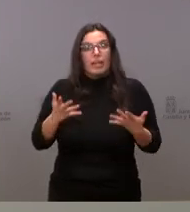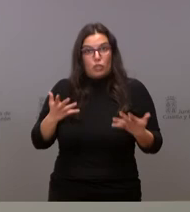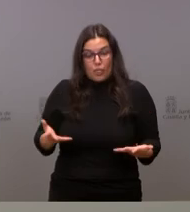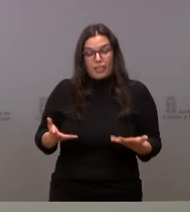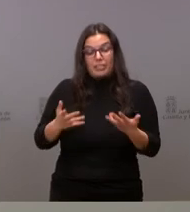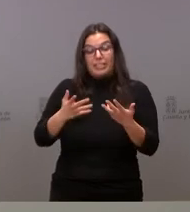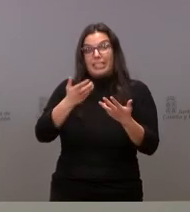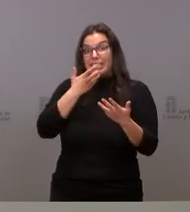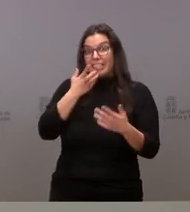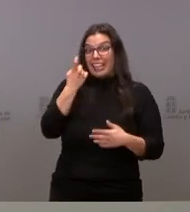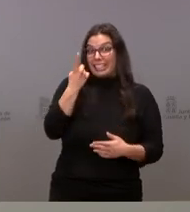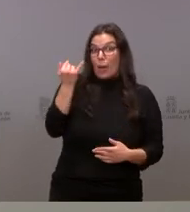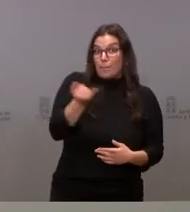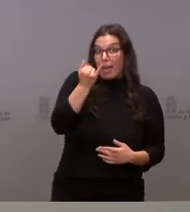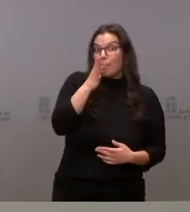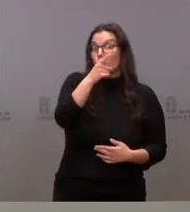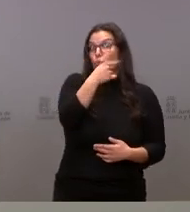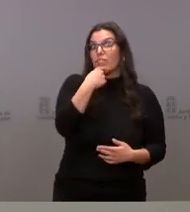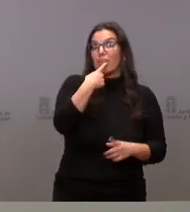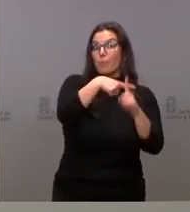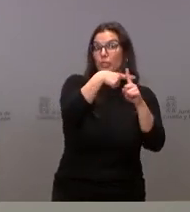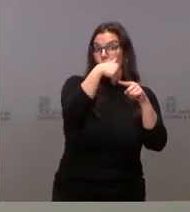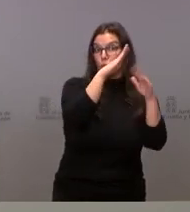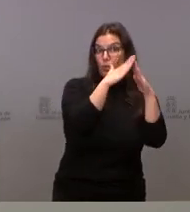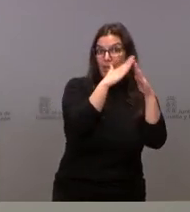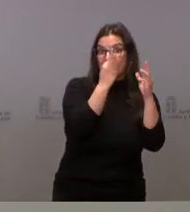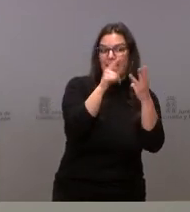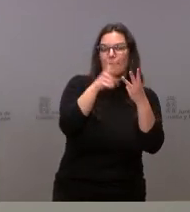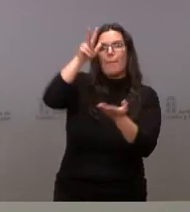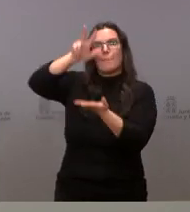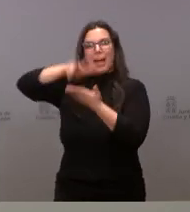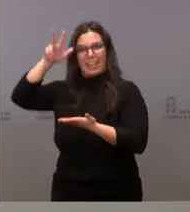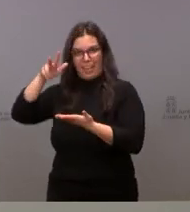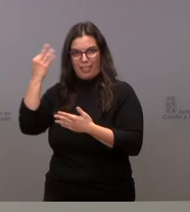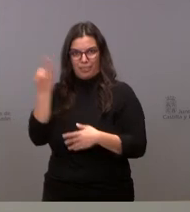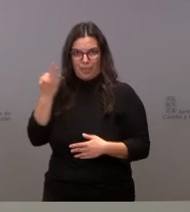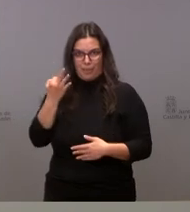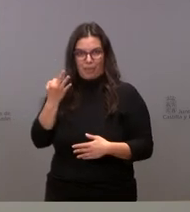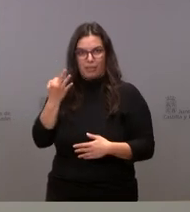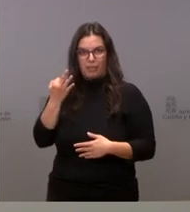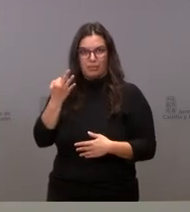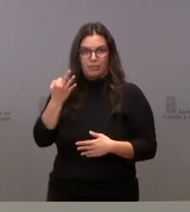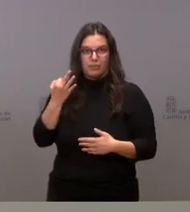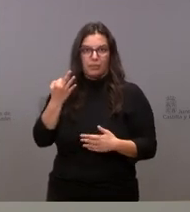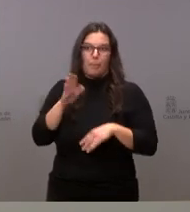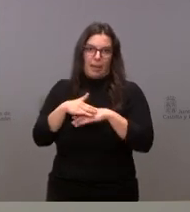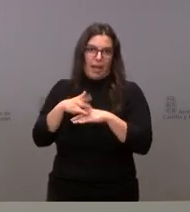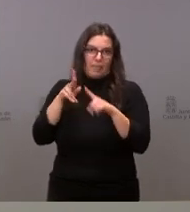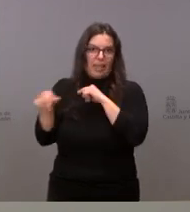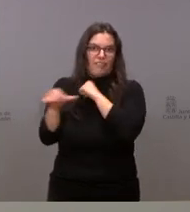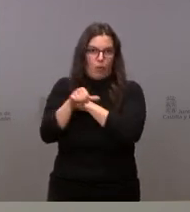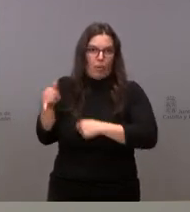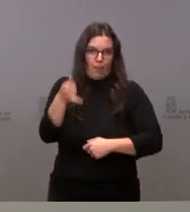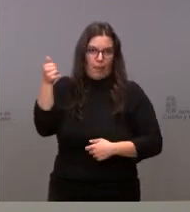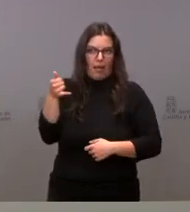validez y evitar ese fraude debe de hacerse vez de comprobar un test por parte de la administración porque para evitar eso y cómo se